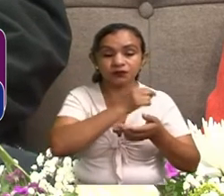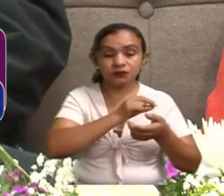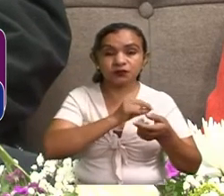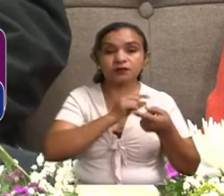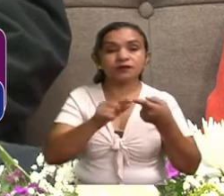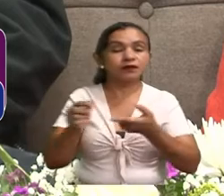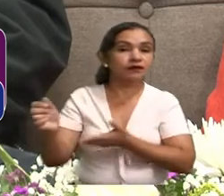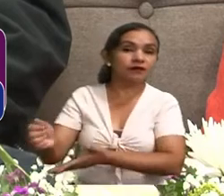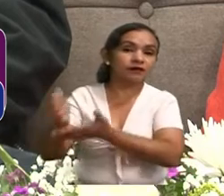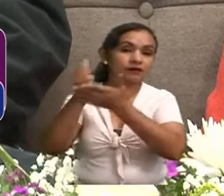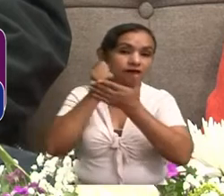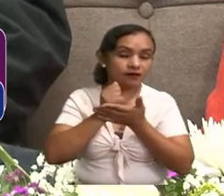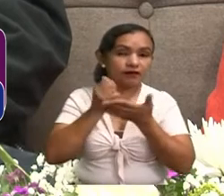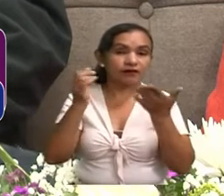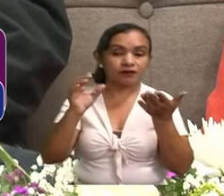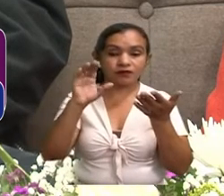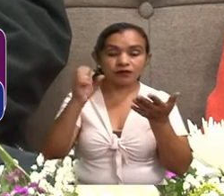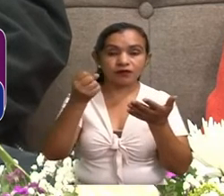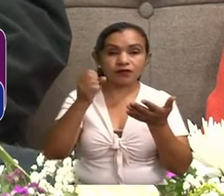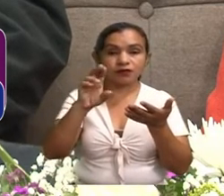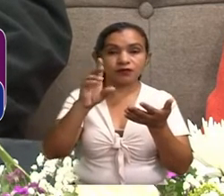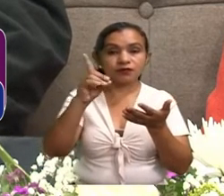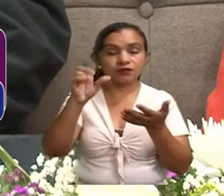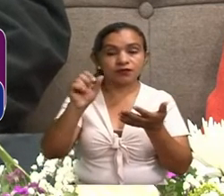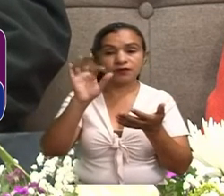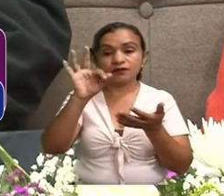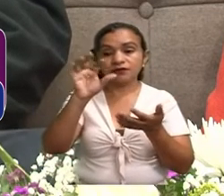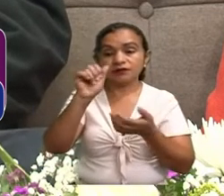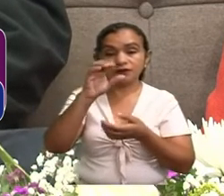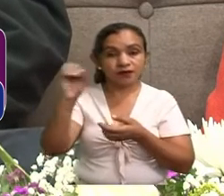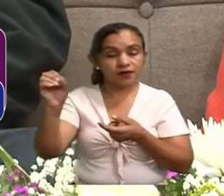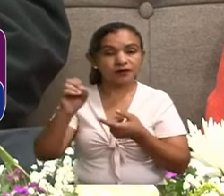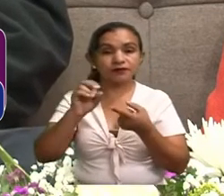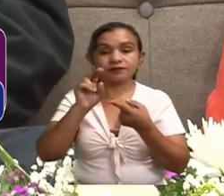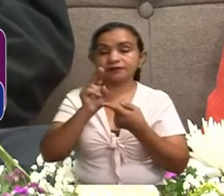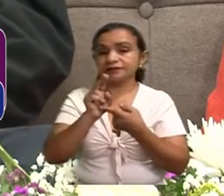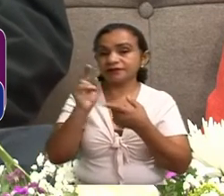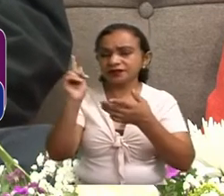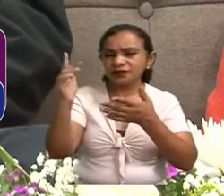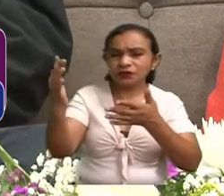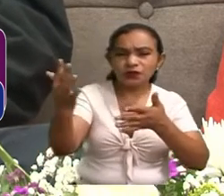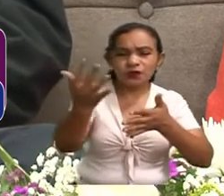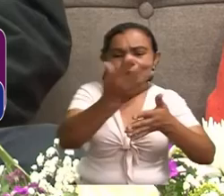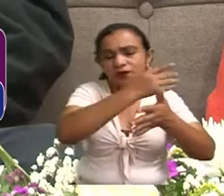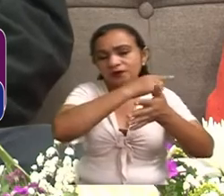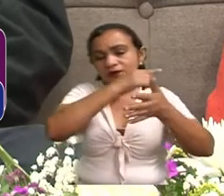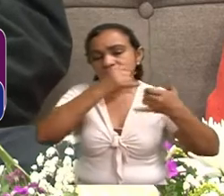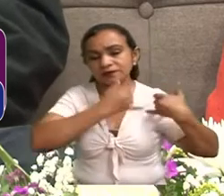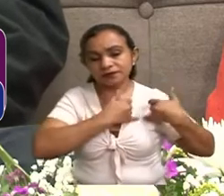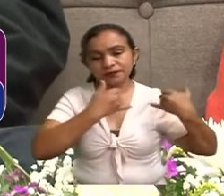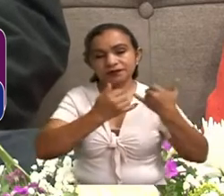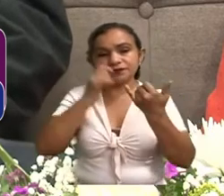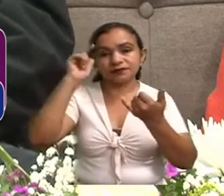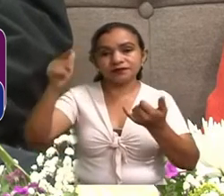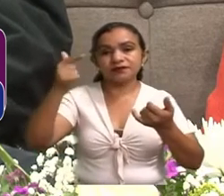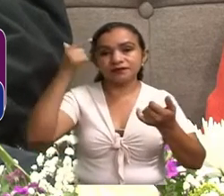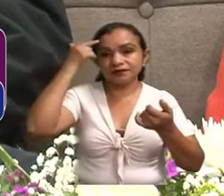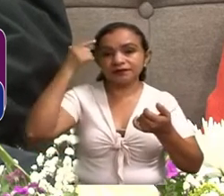nos ha confirmado, como es el COSUDE, la FAO, la UNICEF. Además de todas las instituciones del Estado, tenemos todos estos